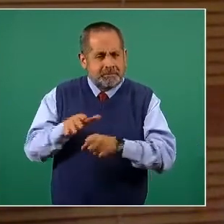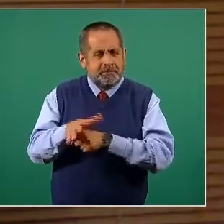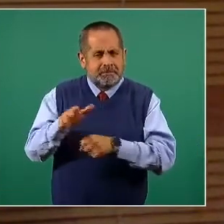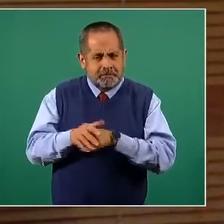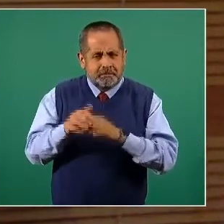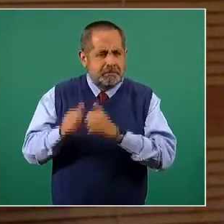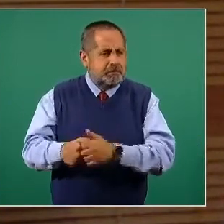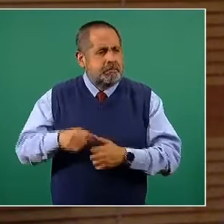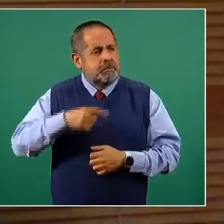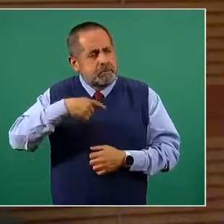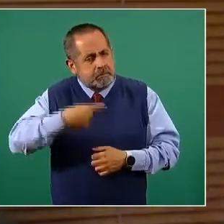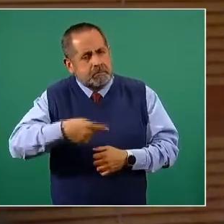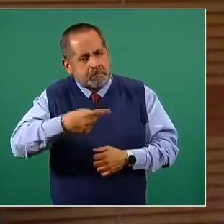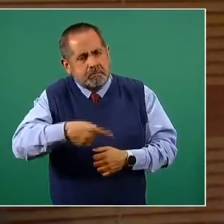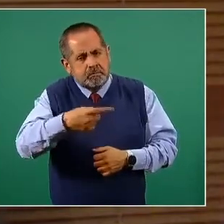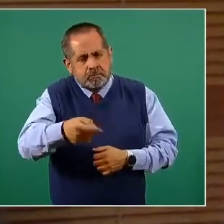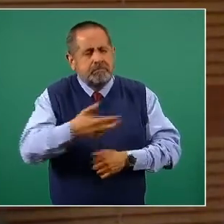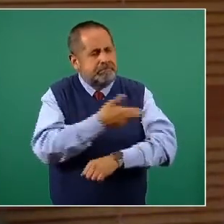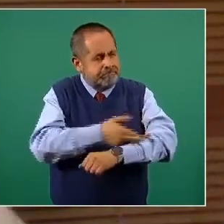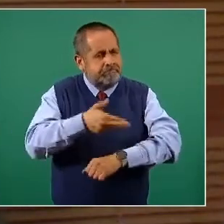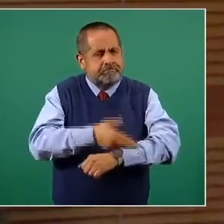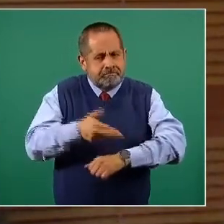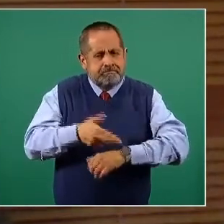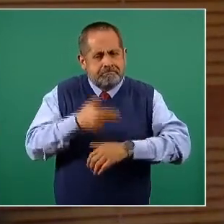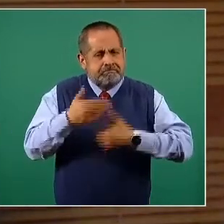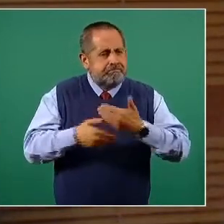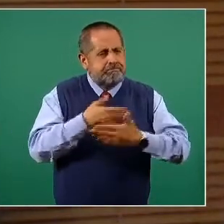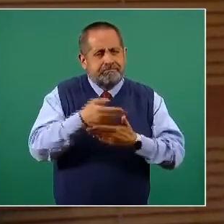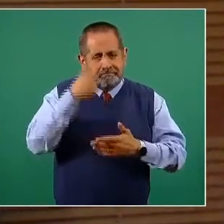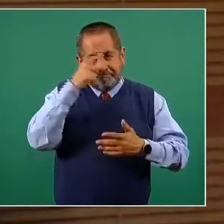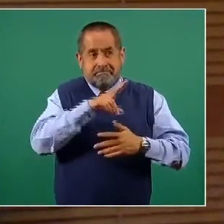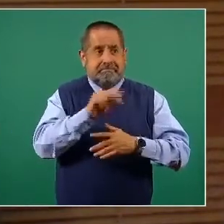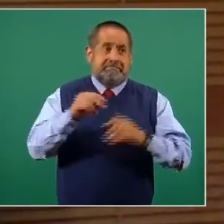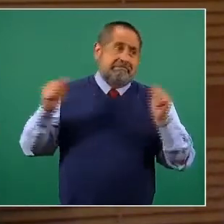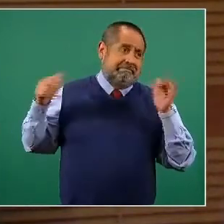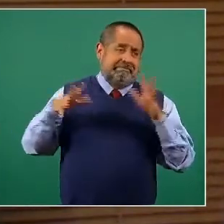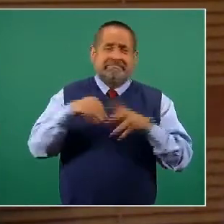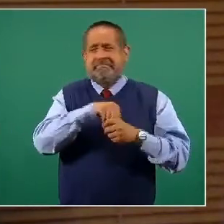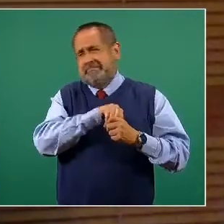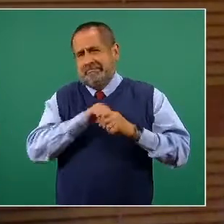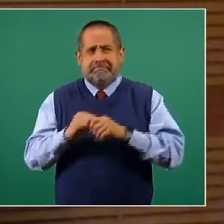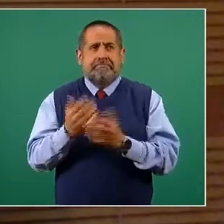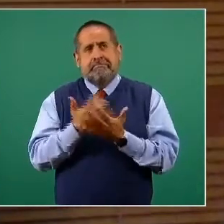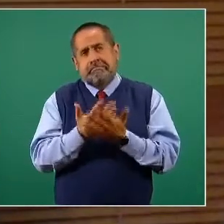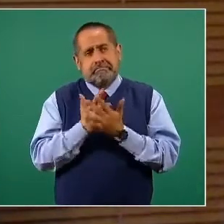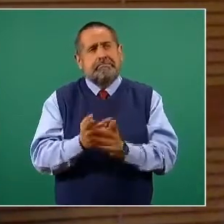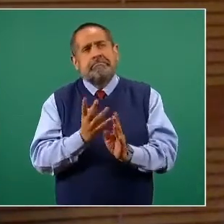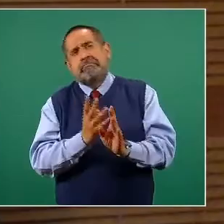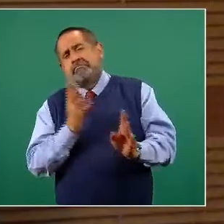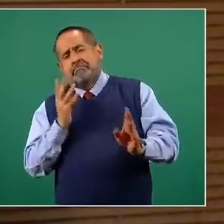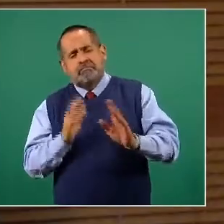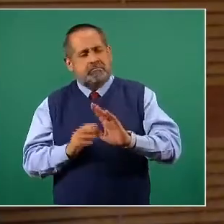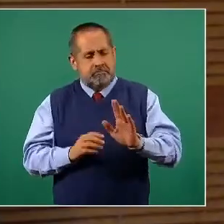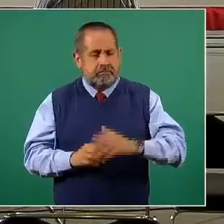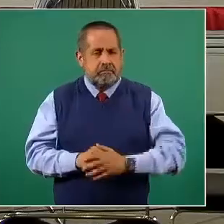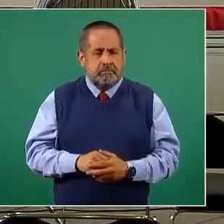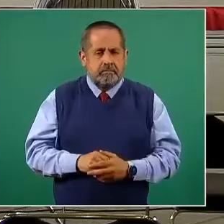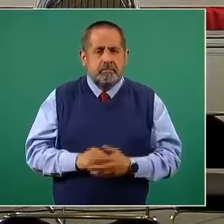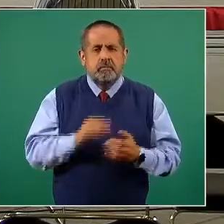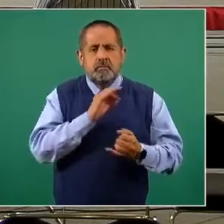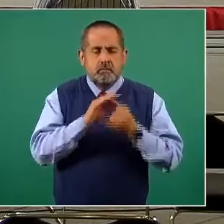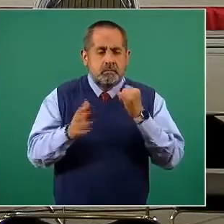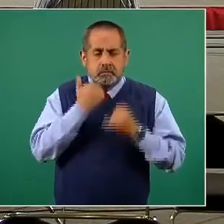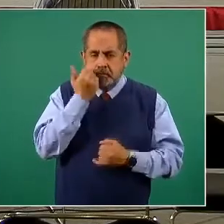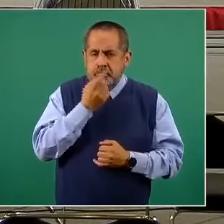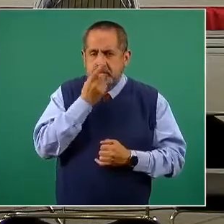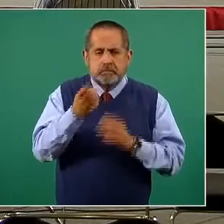la necesidad de ir programando poco a poco para que no existan estos grandes tiempos de espera. Y por último, quiero decir que